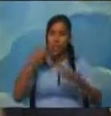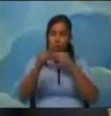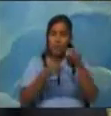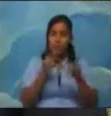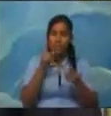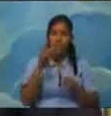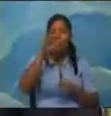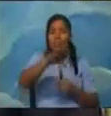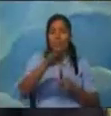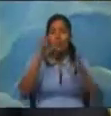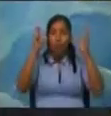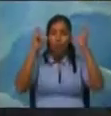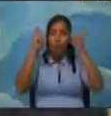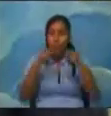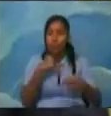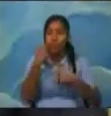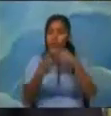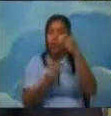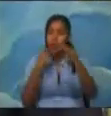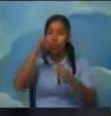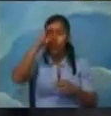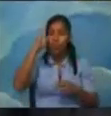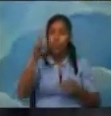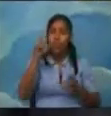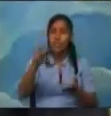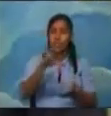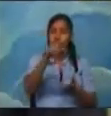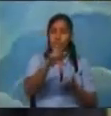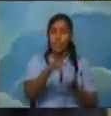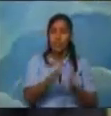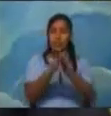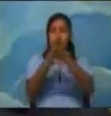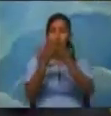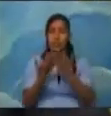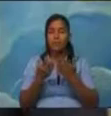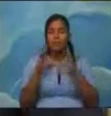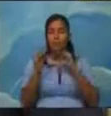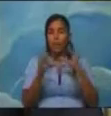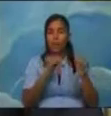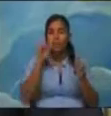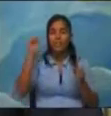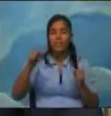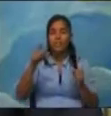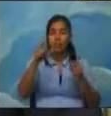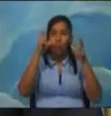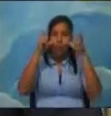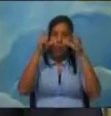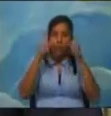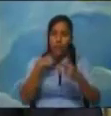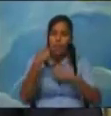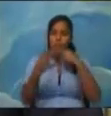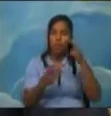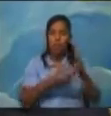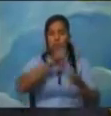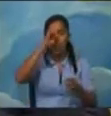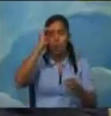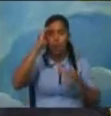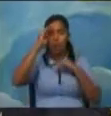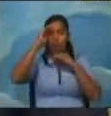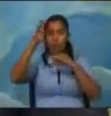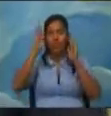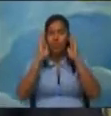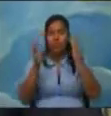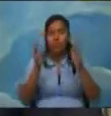tú oyendo la voz de Dios y la enseñanza? La Biblia habla y dice, si oyeres la voz de Dios atentamente para